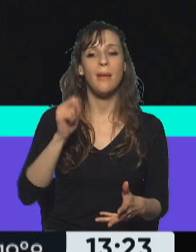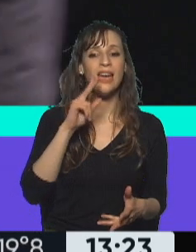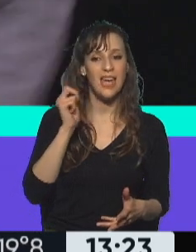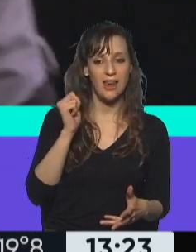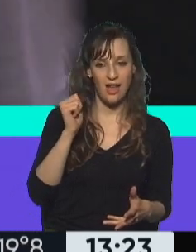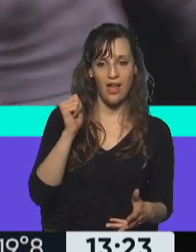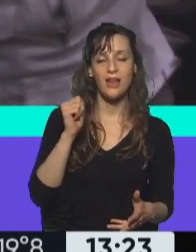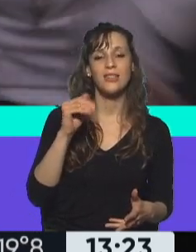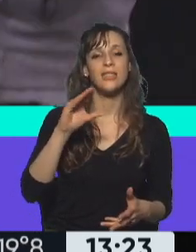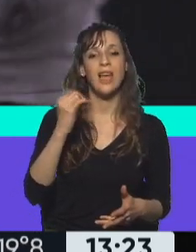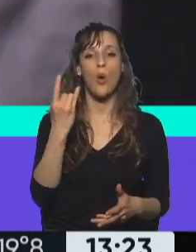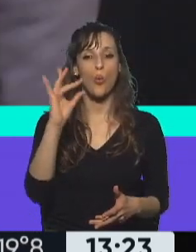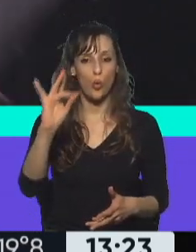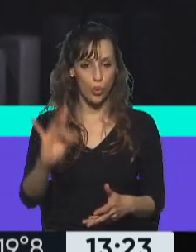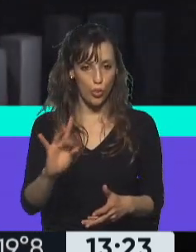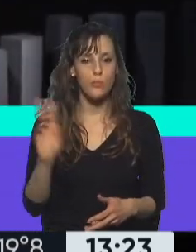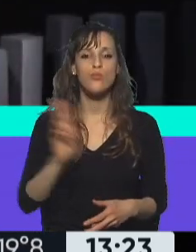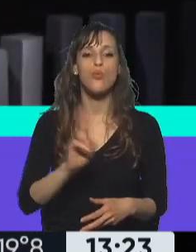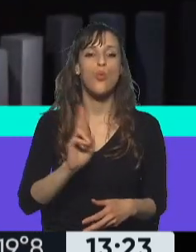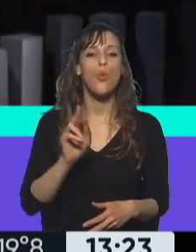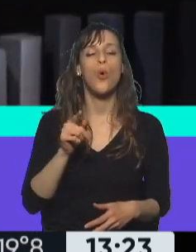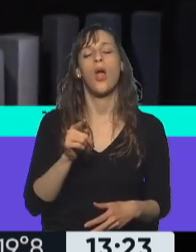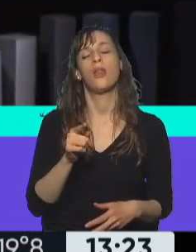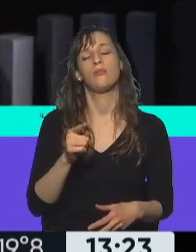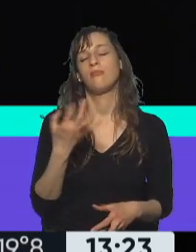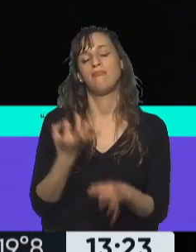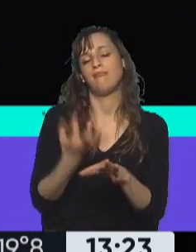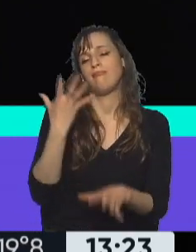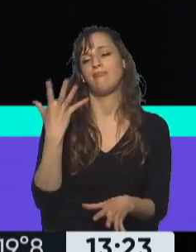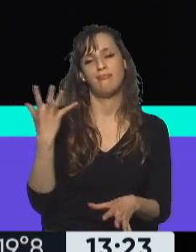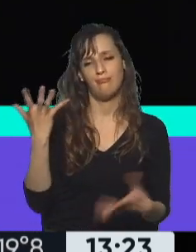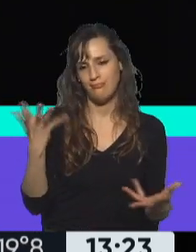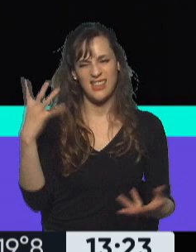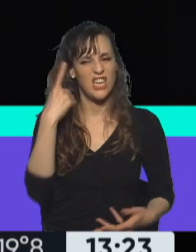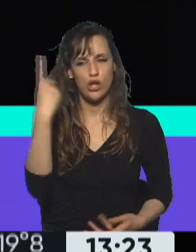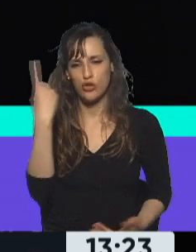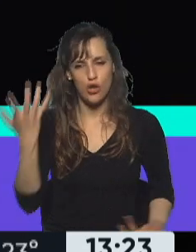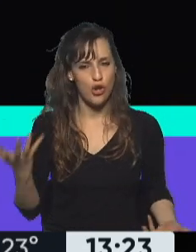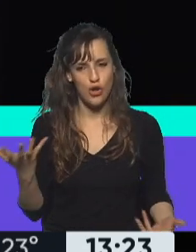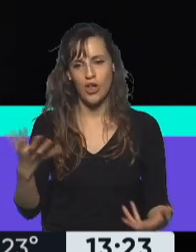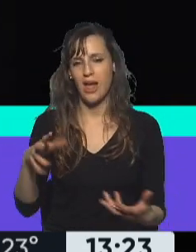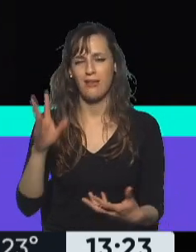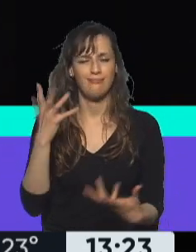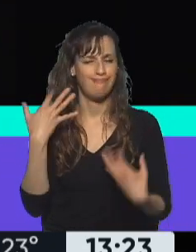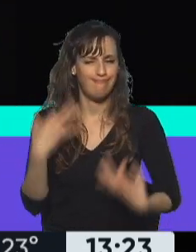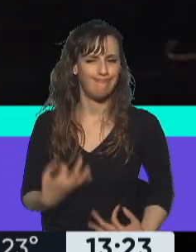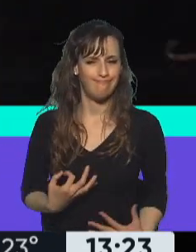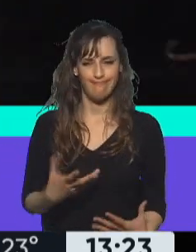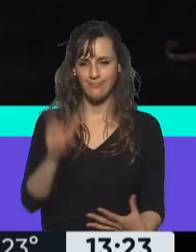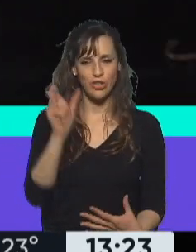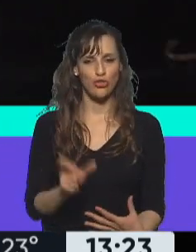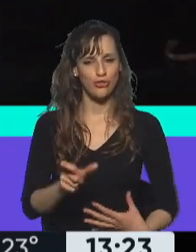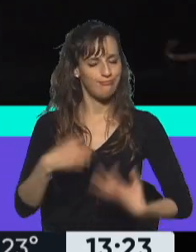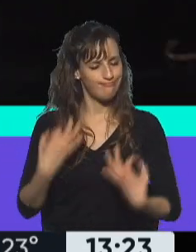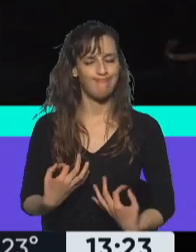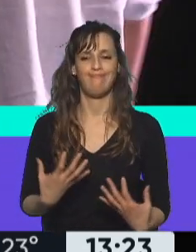Chaud. Mariana Chaud es dramaturga, directora, una persona respetada, una figura que se le presta mucha